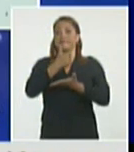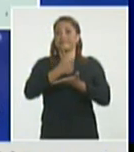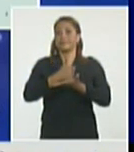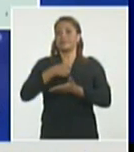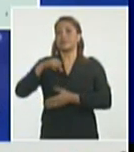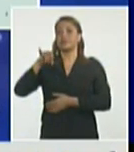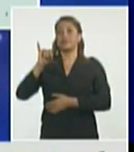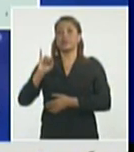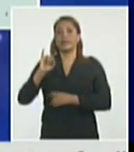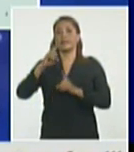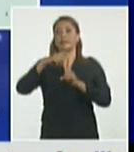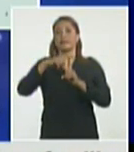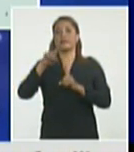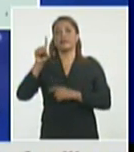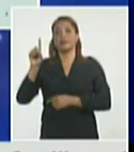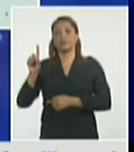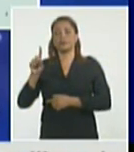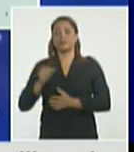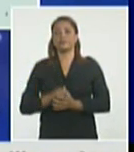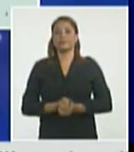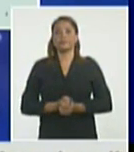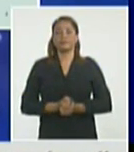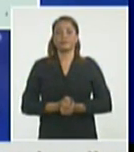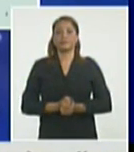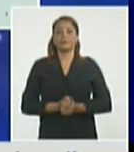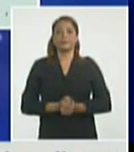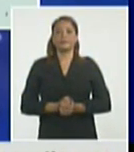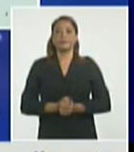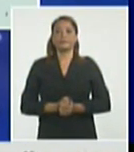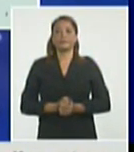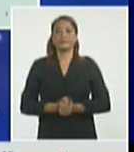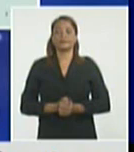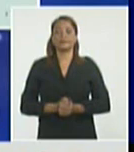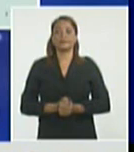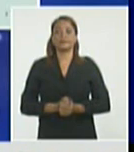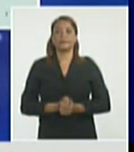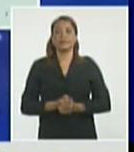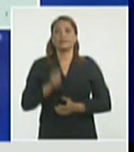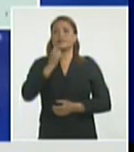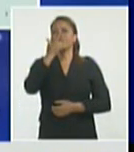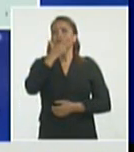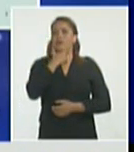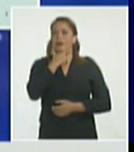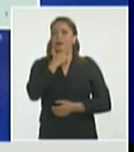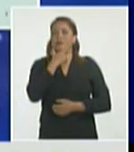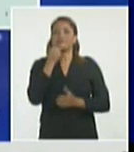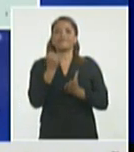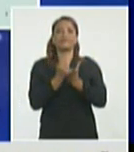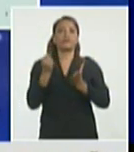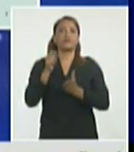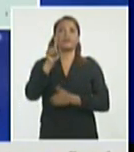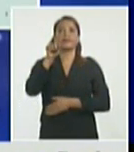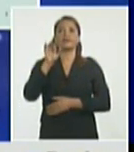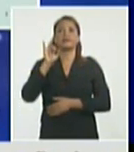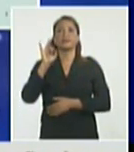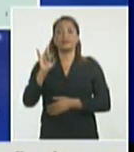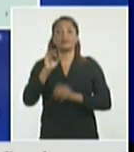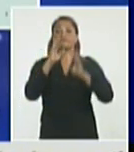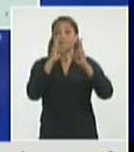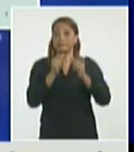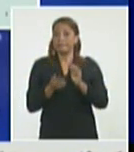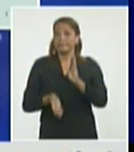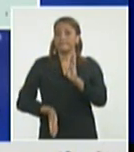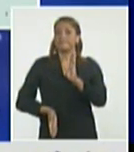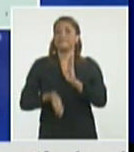Santi Espíritus, 6, y de Trinidad, 1. En Ciego Ávila se diagnostica una cifra elevada de